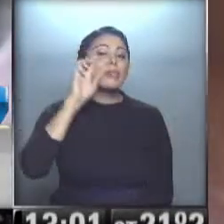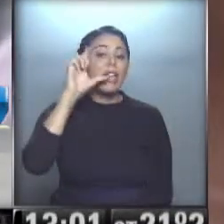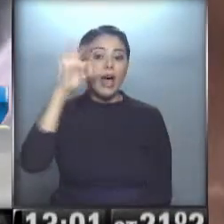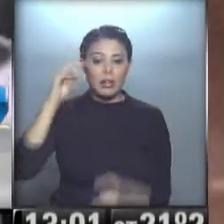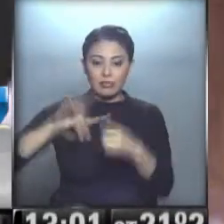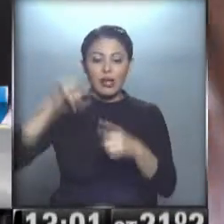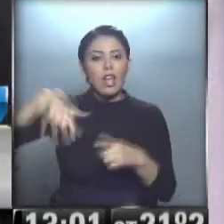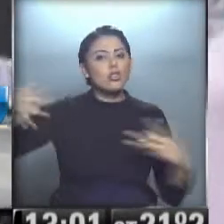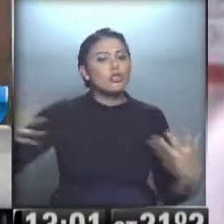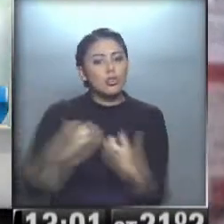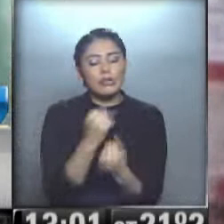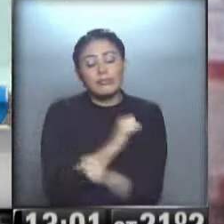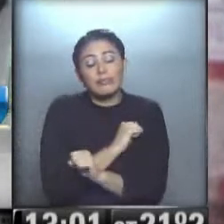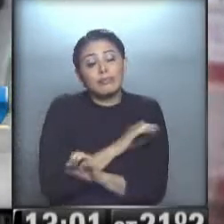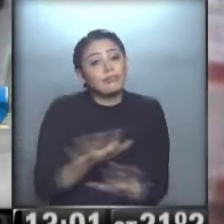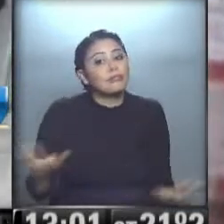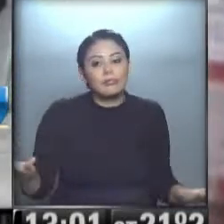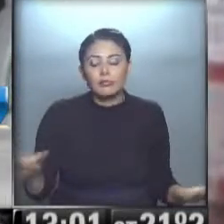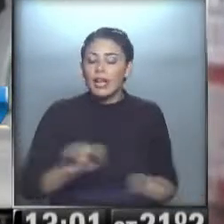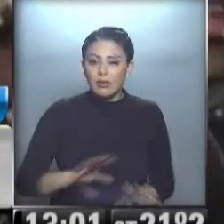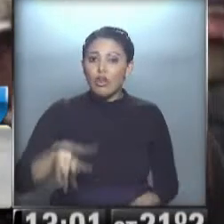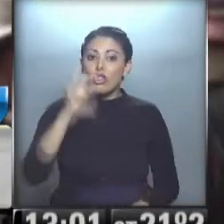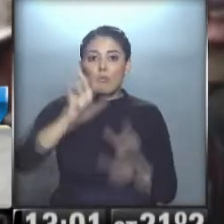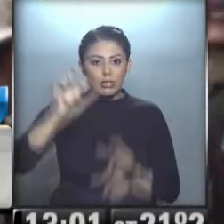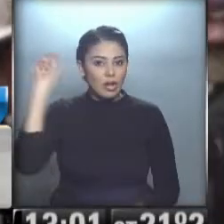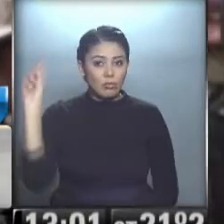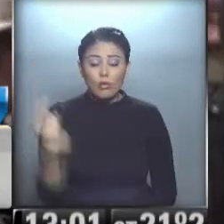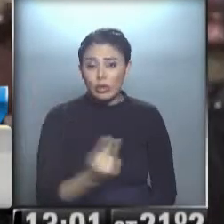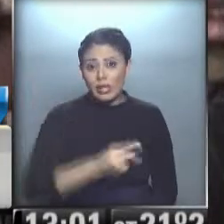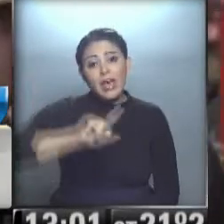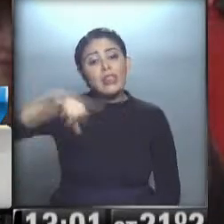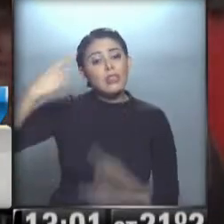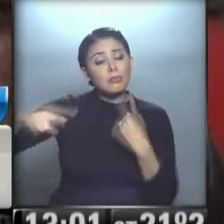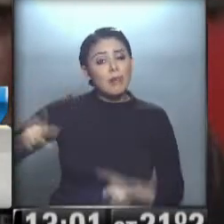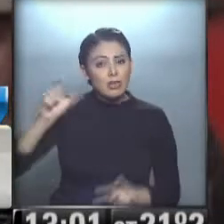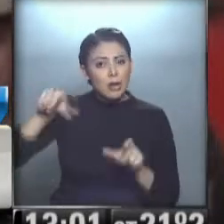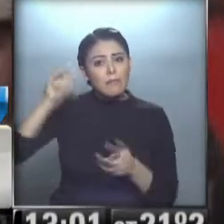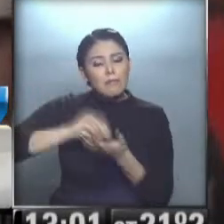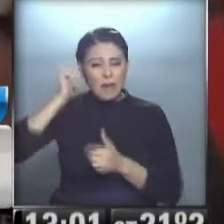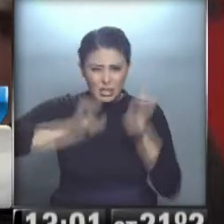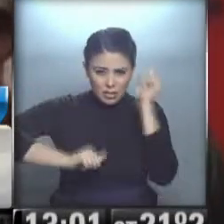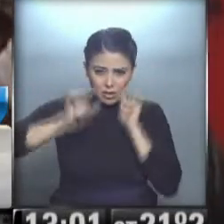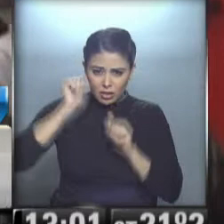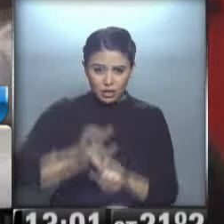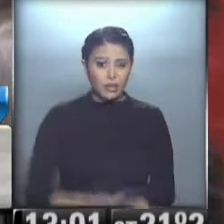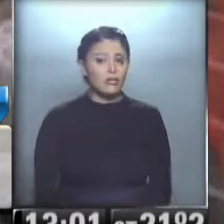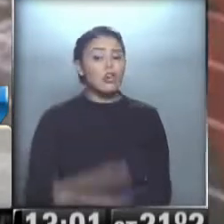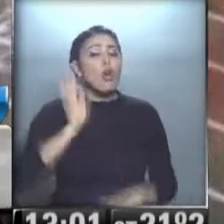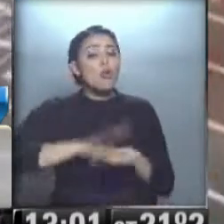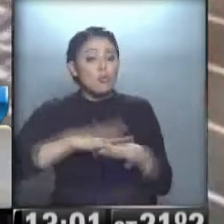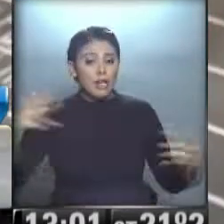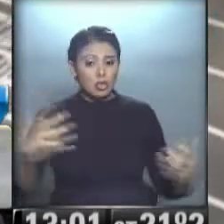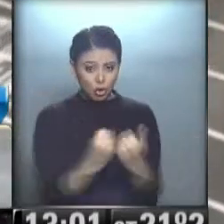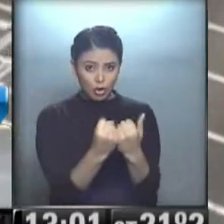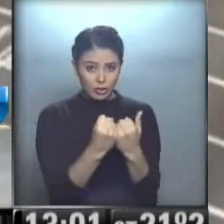por este choque que lamentablemente fue fatal. Dos personas murieron y varias resultaron heridas. Como consecuencia de este choque sobre